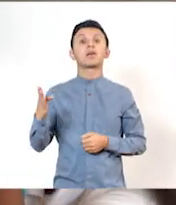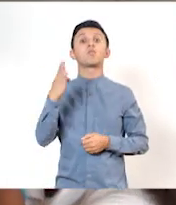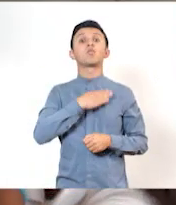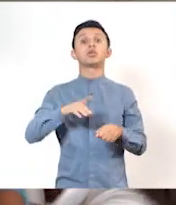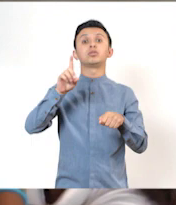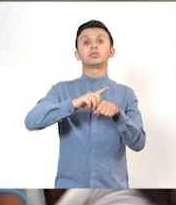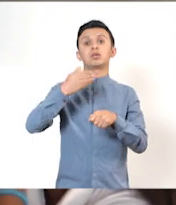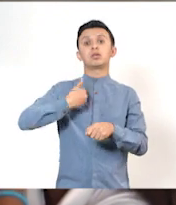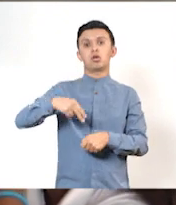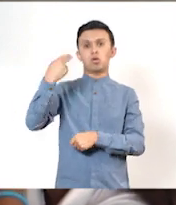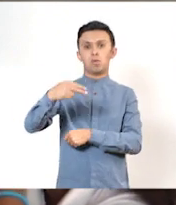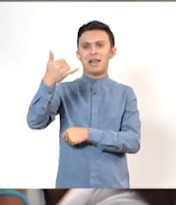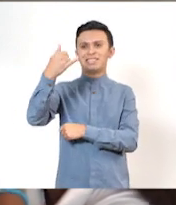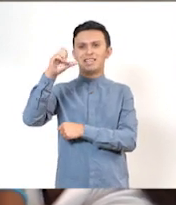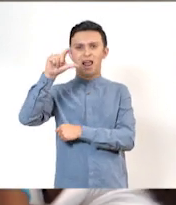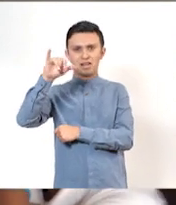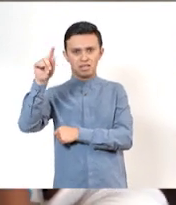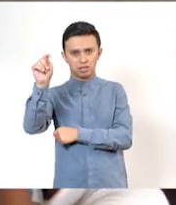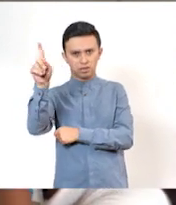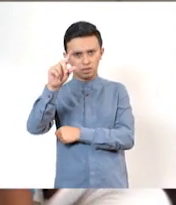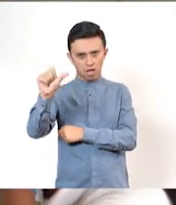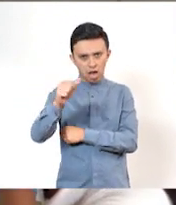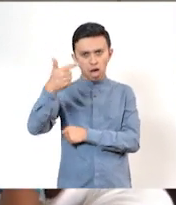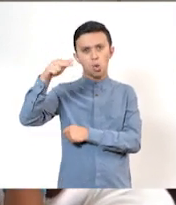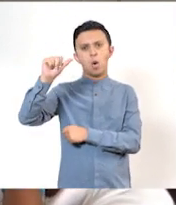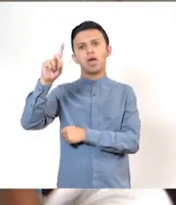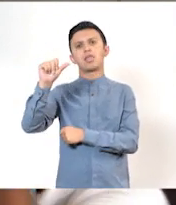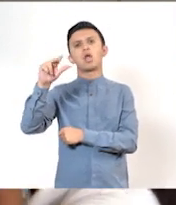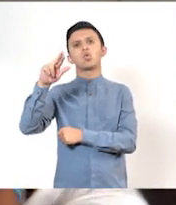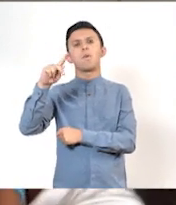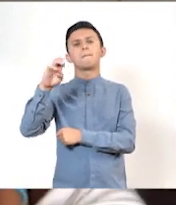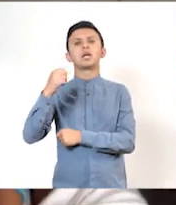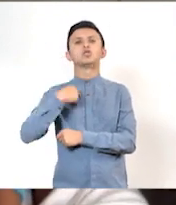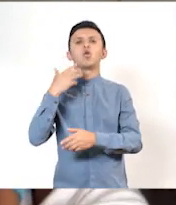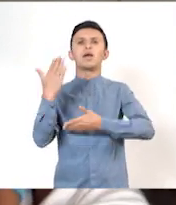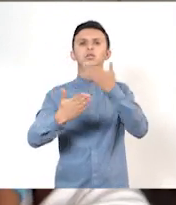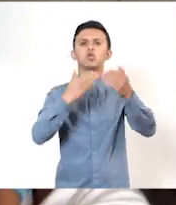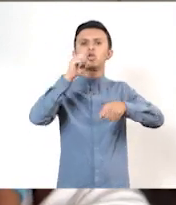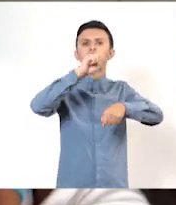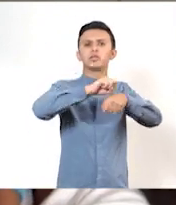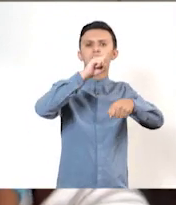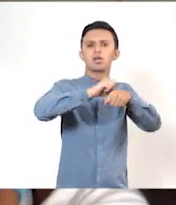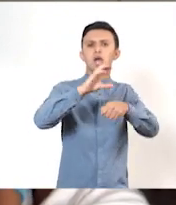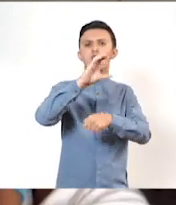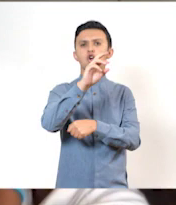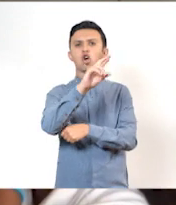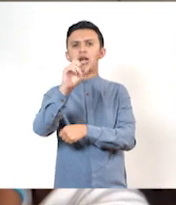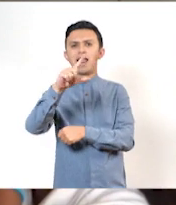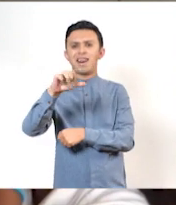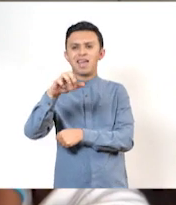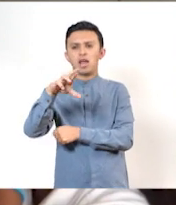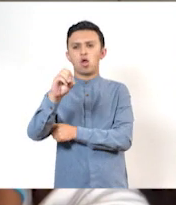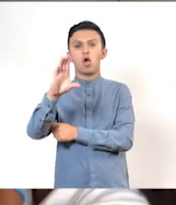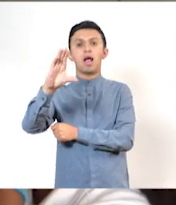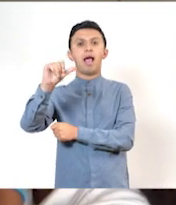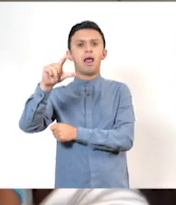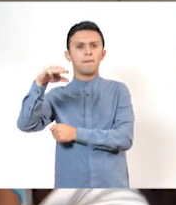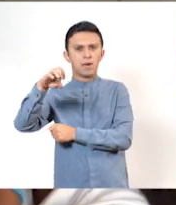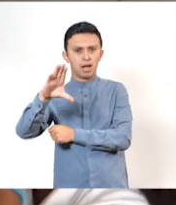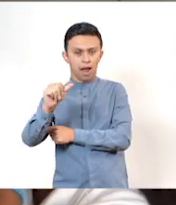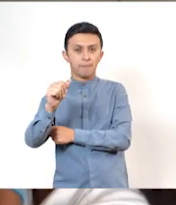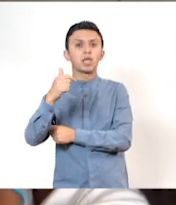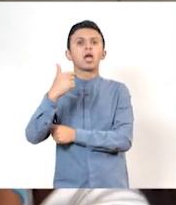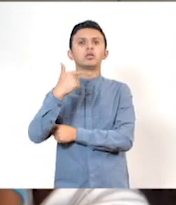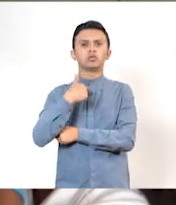Muy buenos días, mi nombre es Yaritza Guadalupe González Hernández, estudio en la secundaria de Corralero Calmeca y